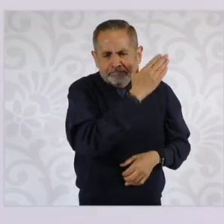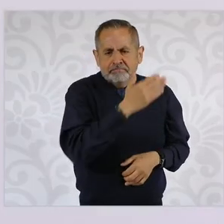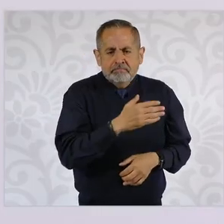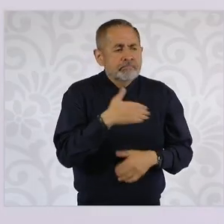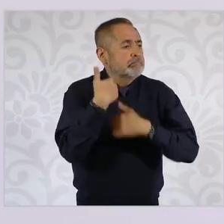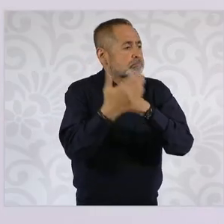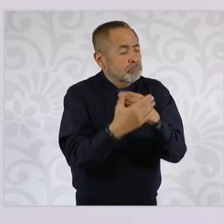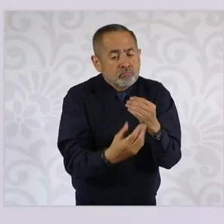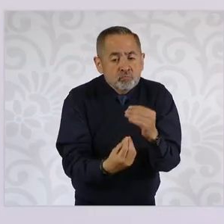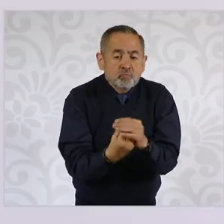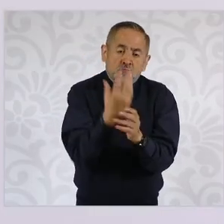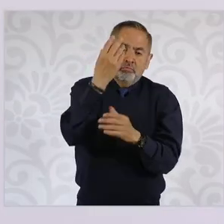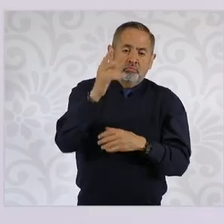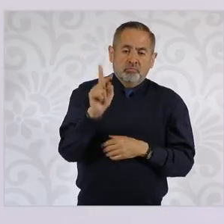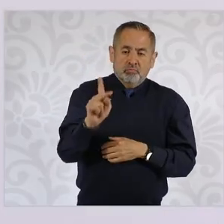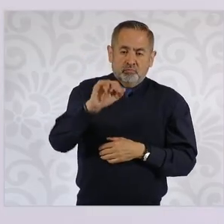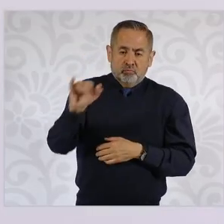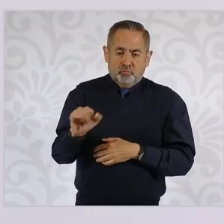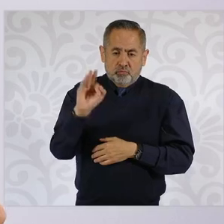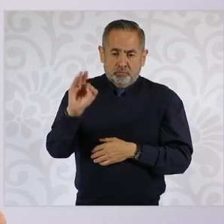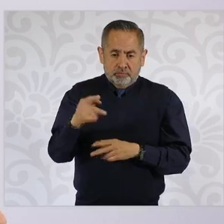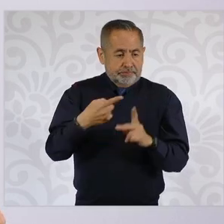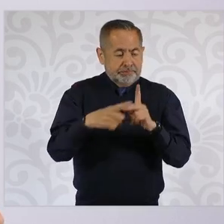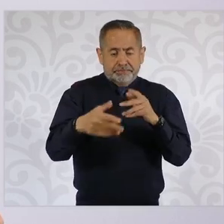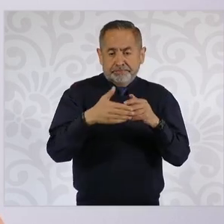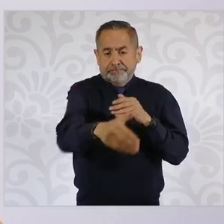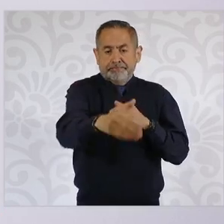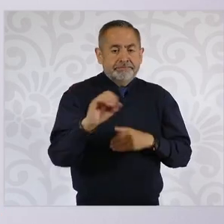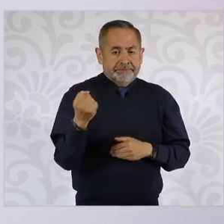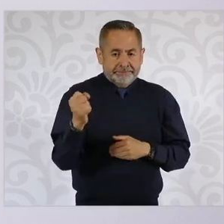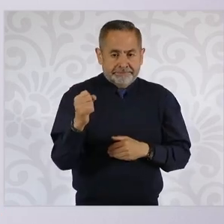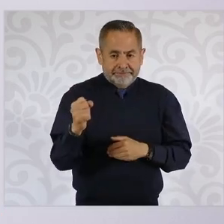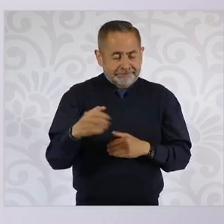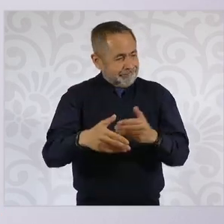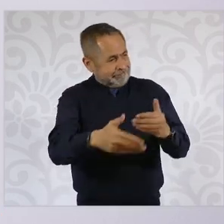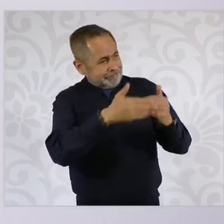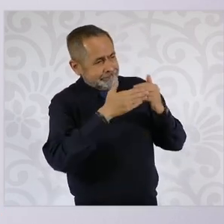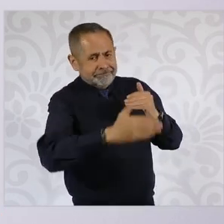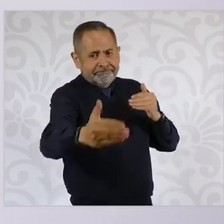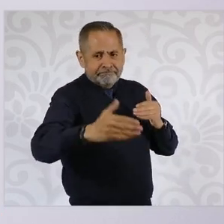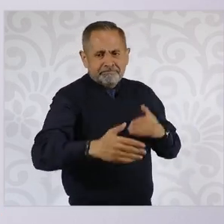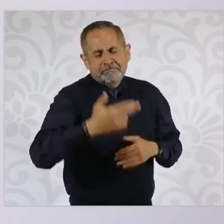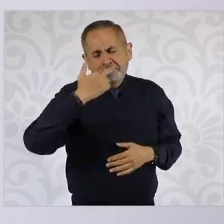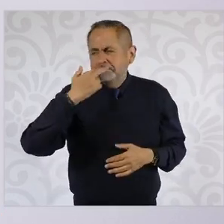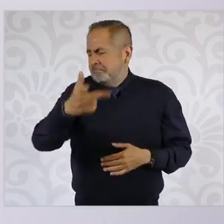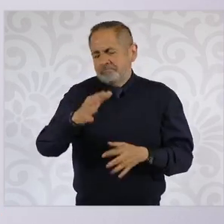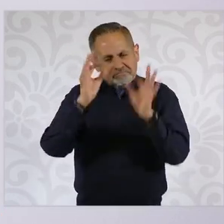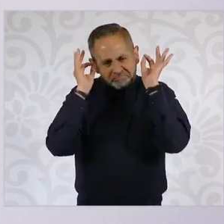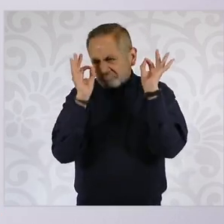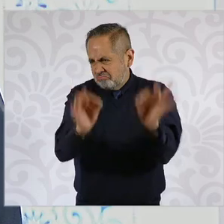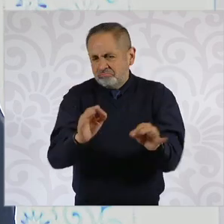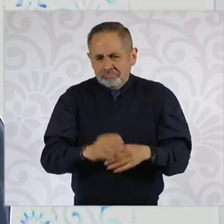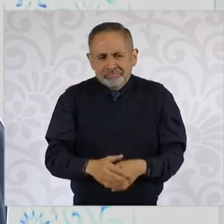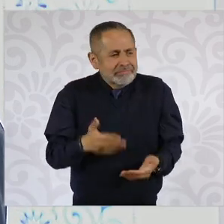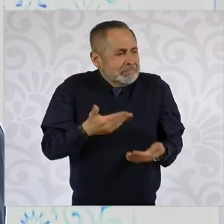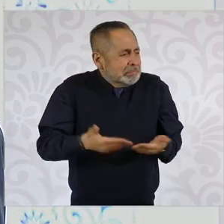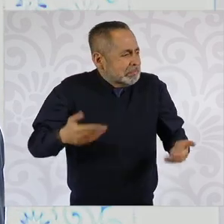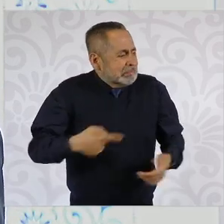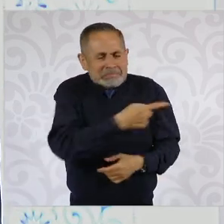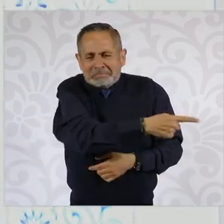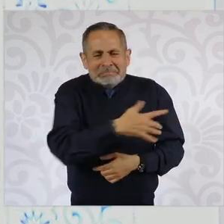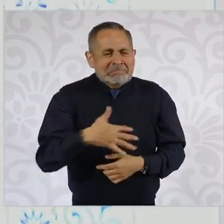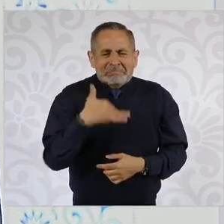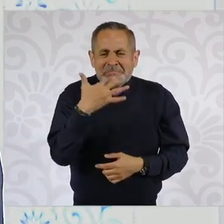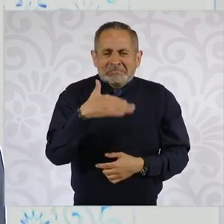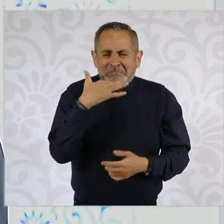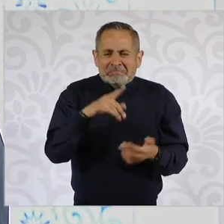poder judicial el que tengamos a partir de septiembre que lo que tenemos ahora, en donde hay jueces, juezas